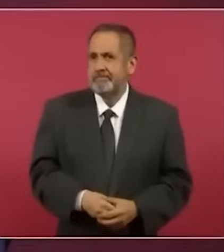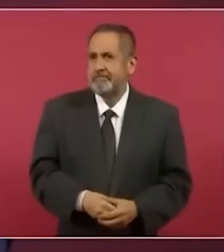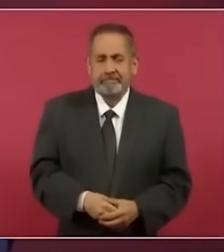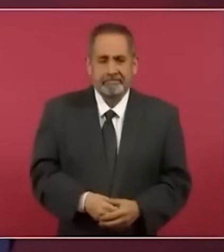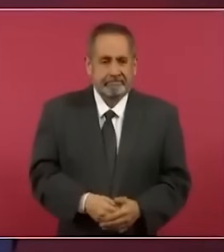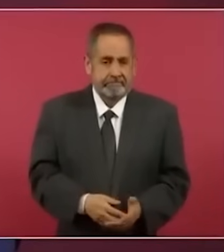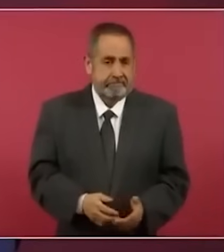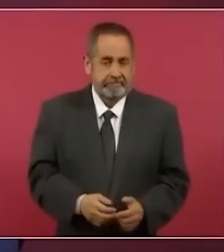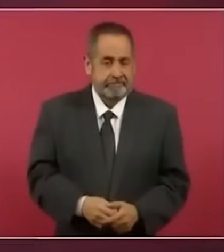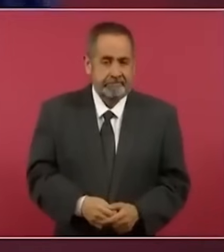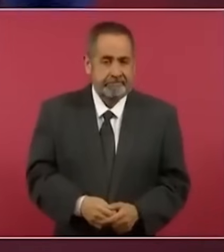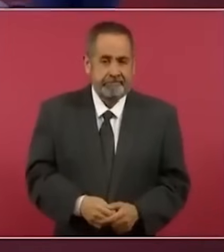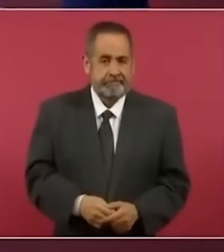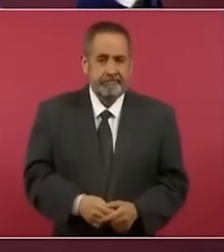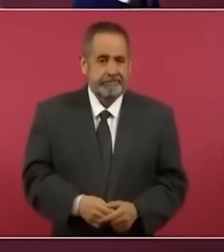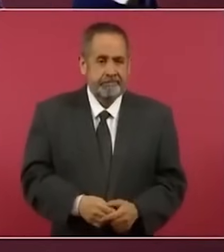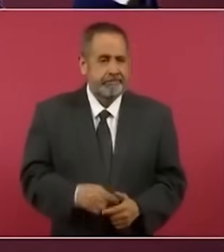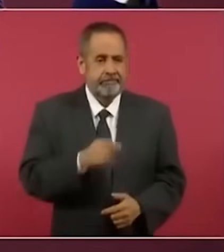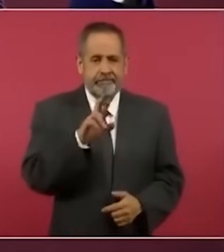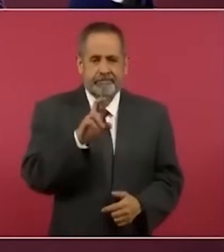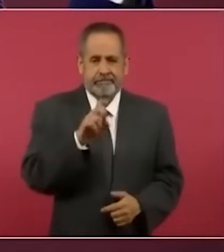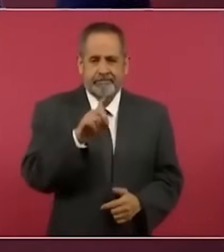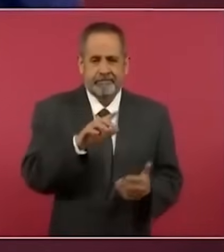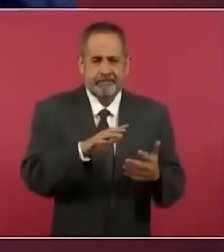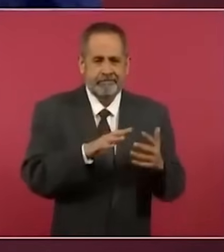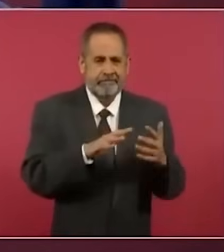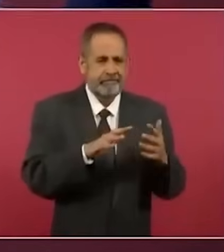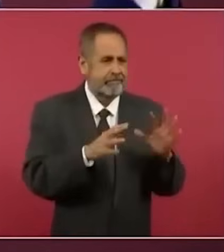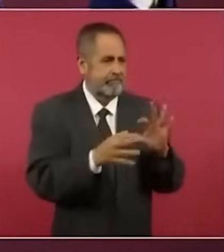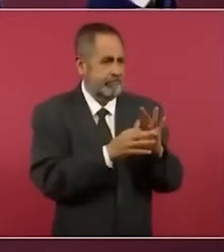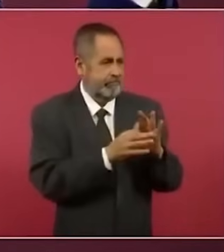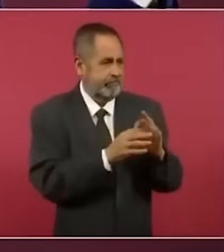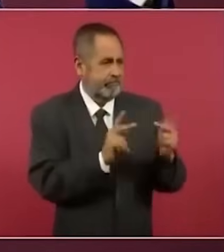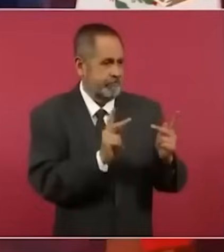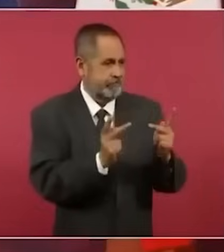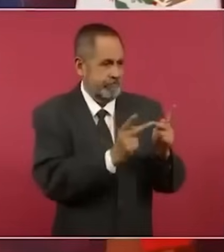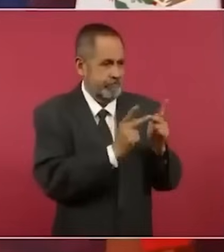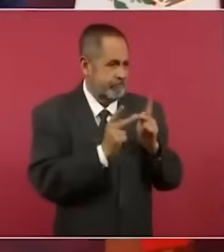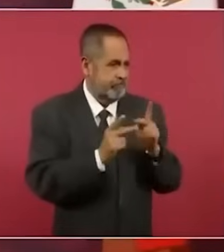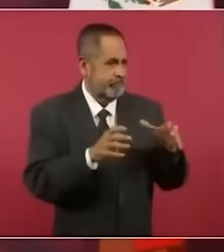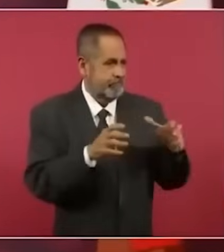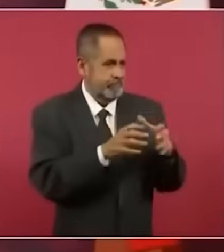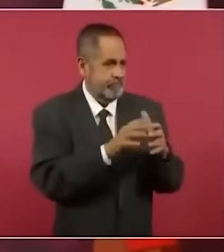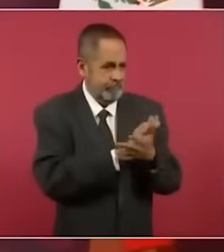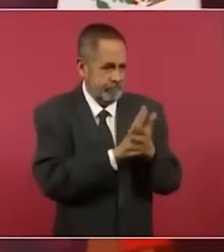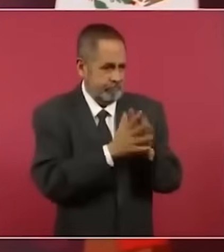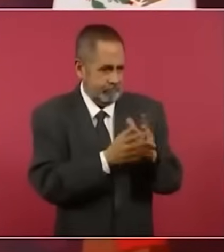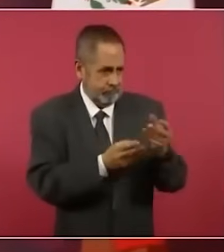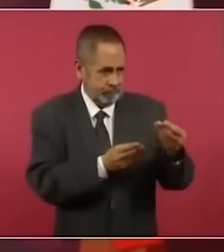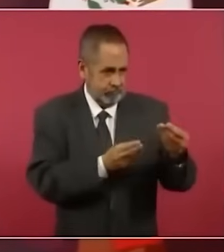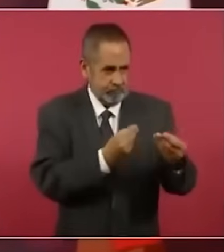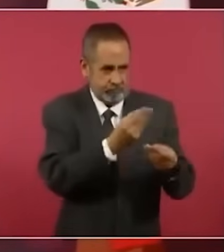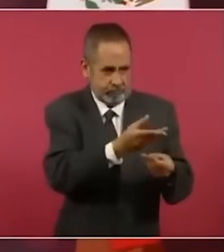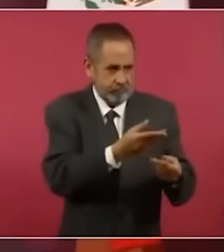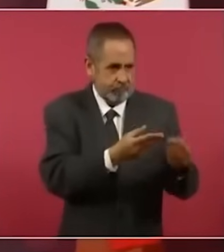porque es una red de complicidades, de componendas.